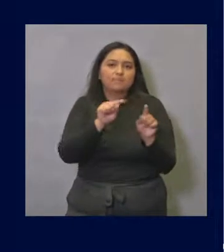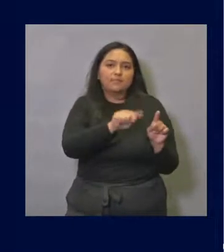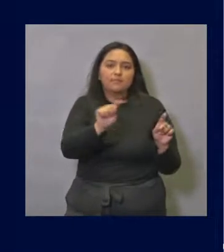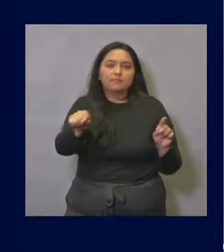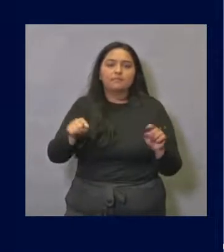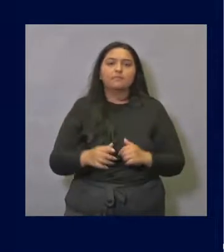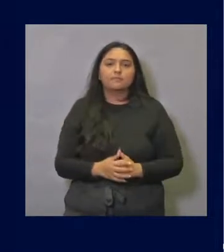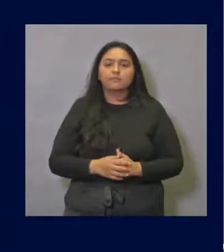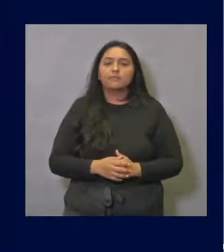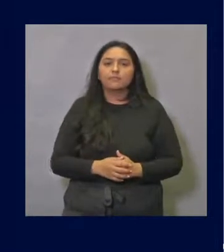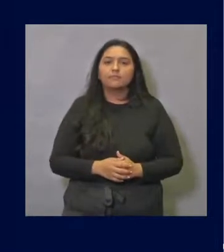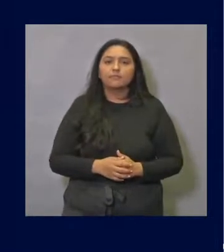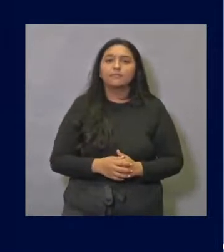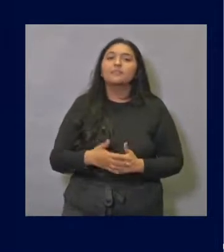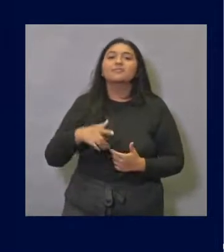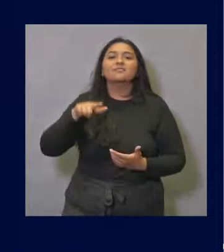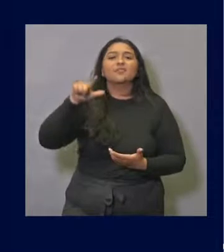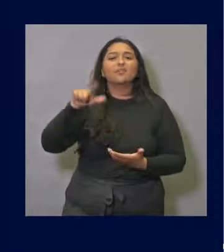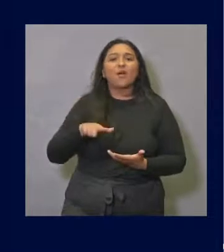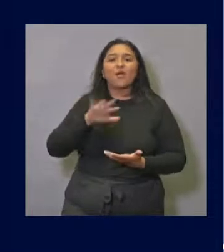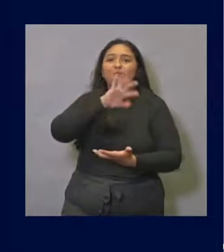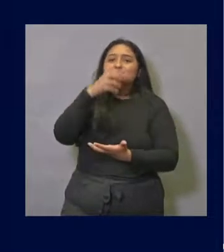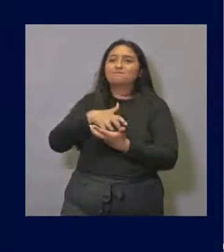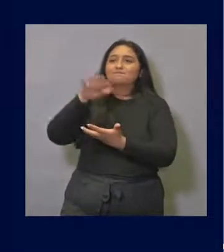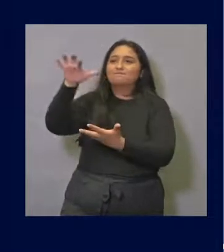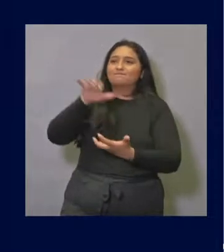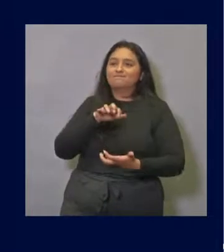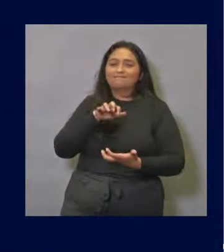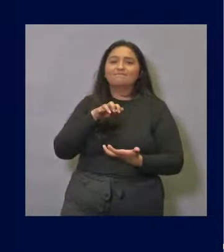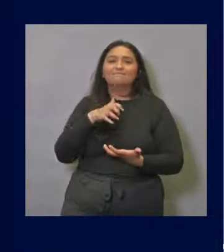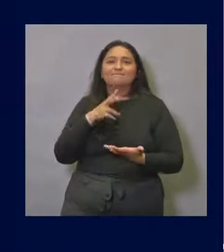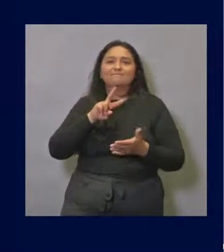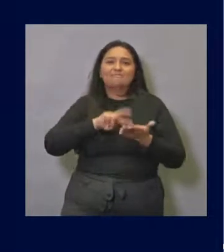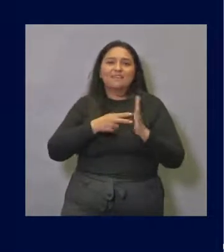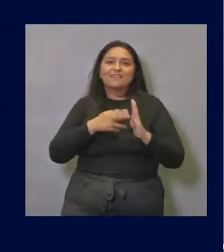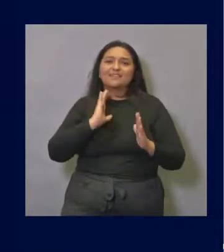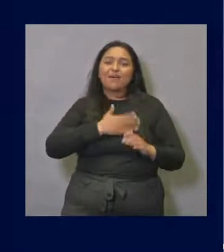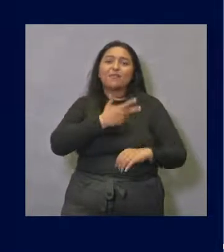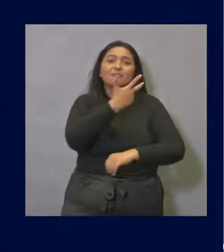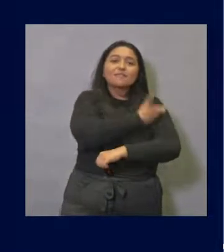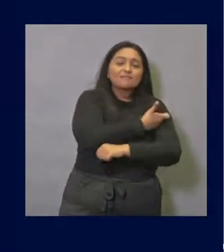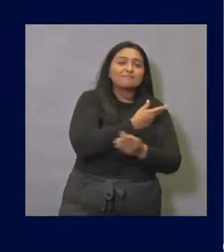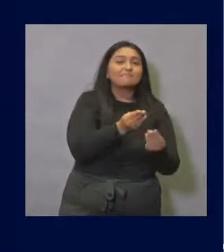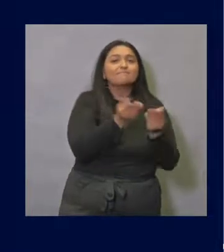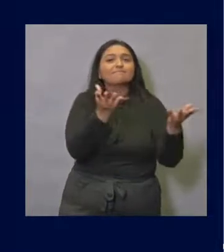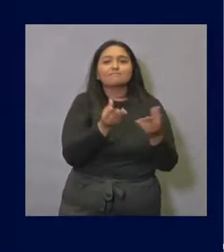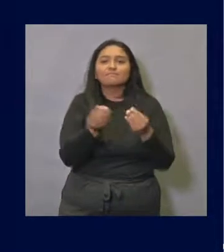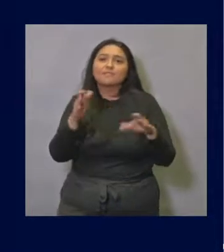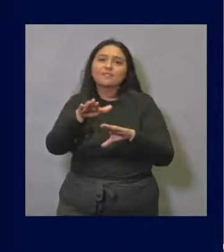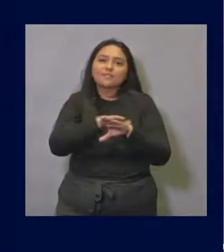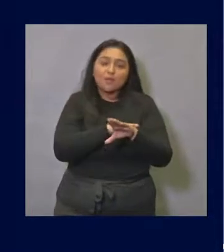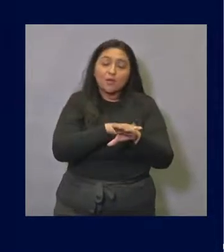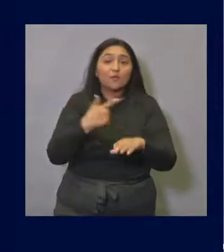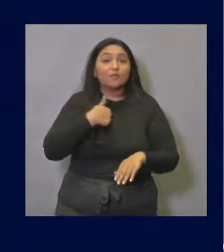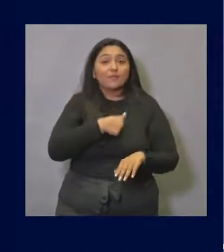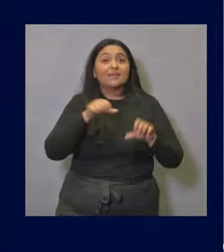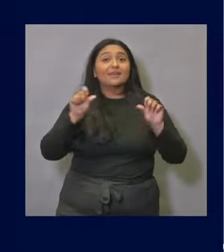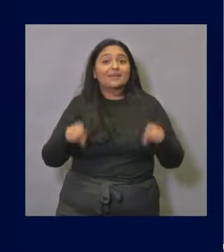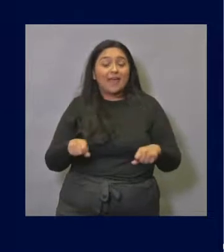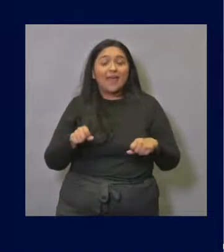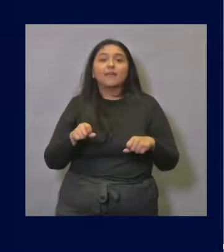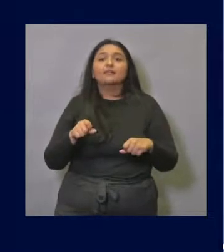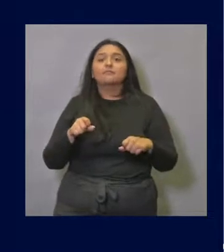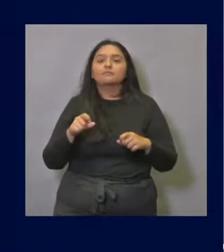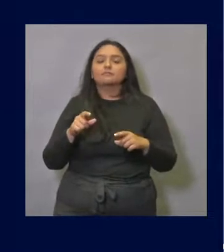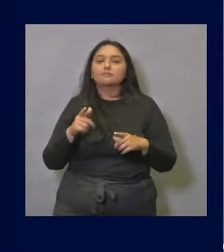frenando el ritmo al que podemos proporcionar vacunas. Actualmente, el condado tiene la capacidad de administrar